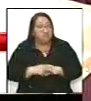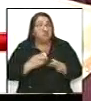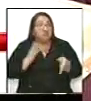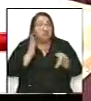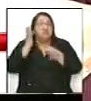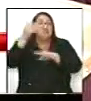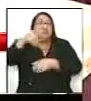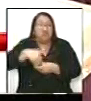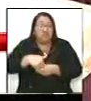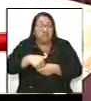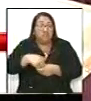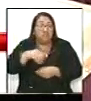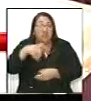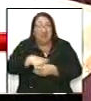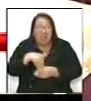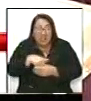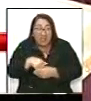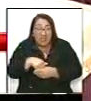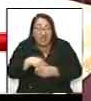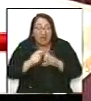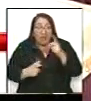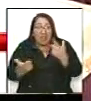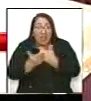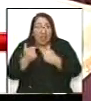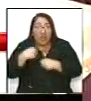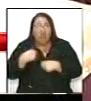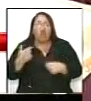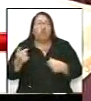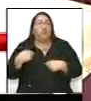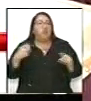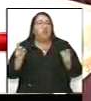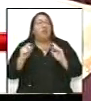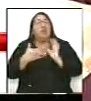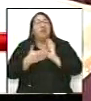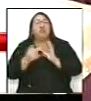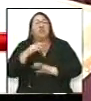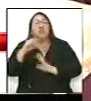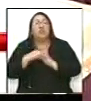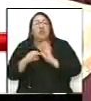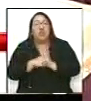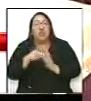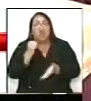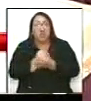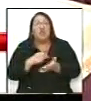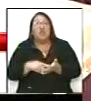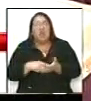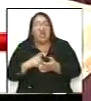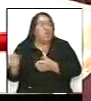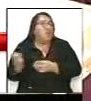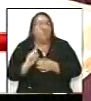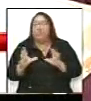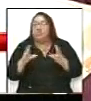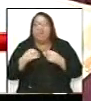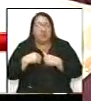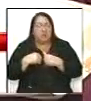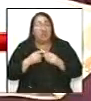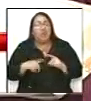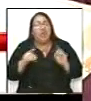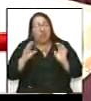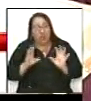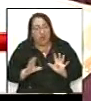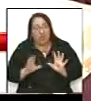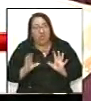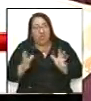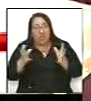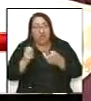postule a cargo de elección popular? Por lo menos yo he presentado un proyecto de ley y ha sido aprobado así. que no se permite. Ahora, obviamente,